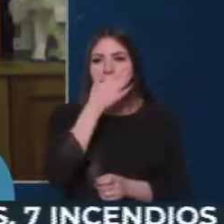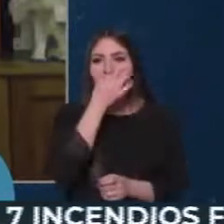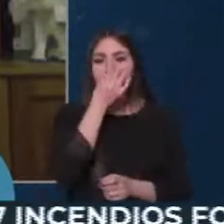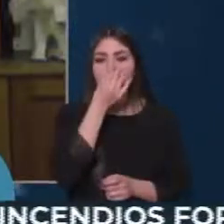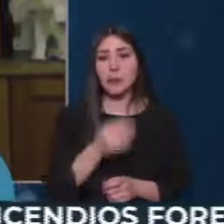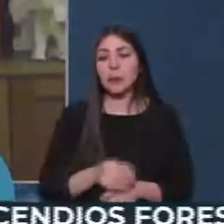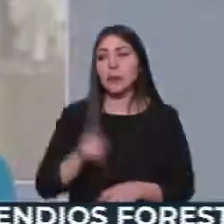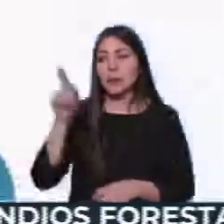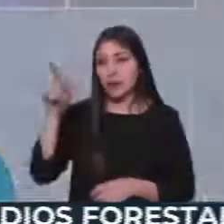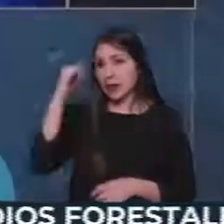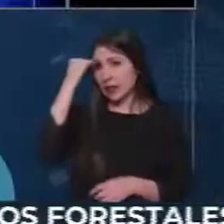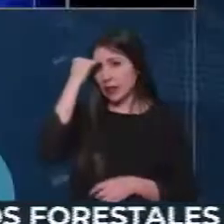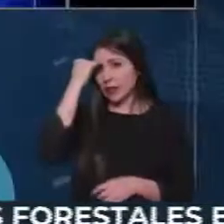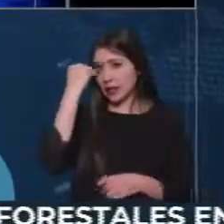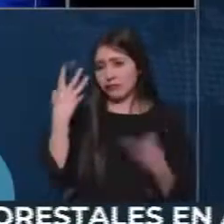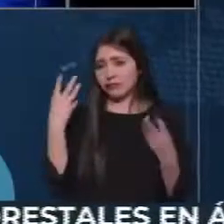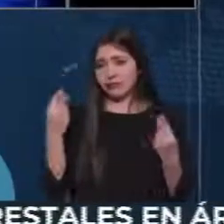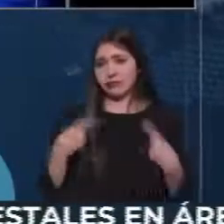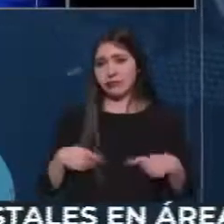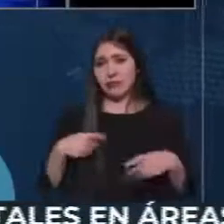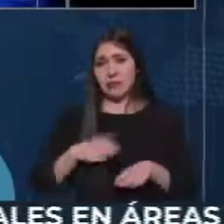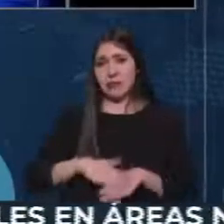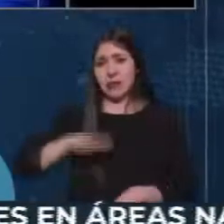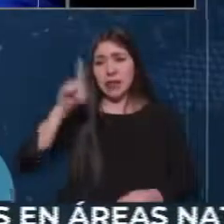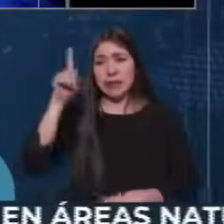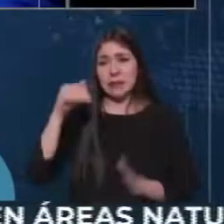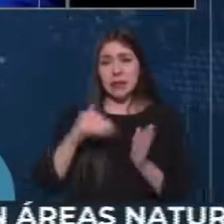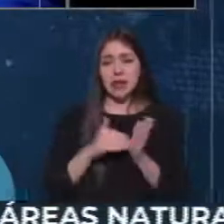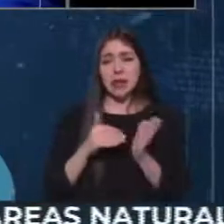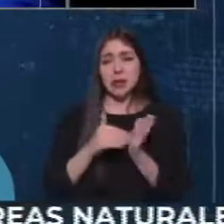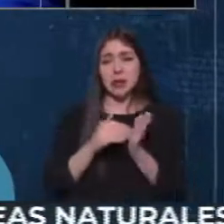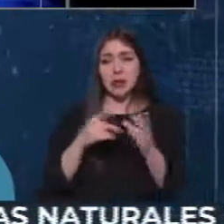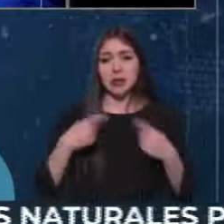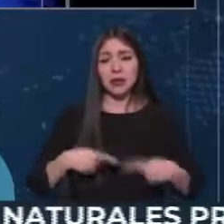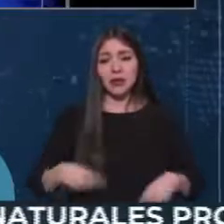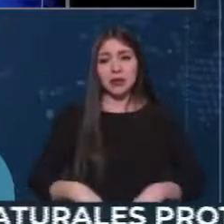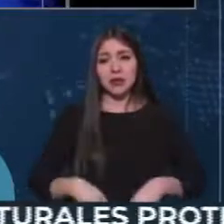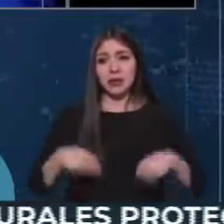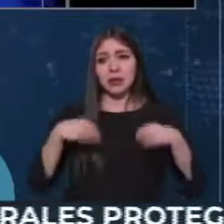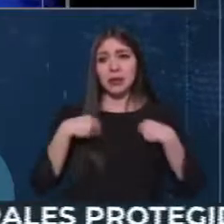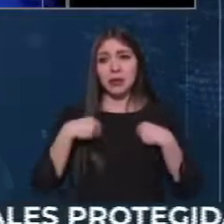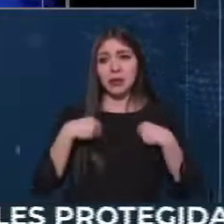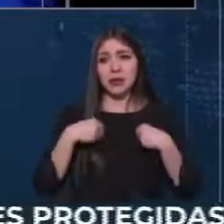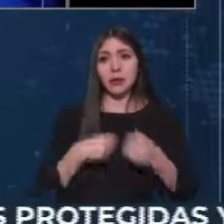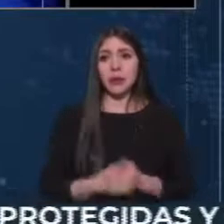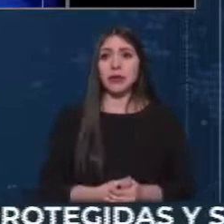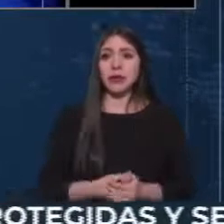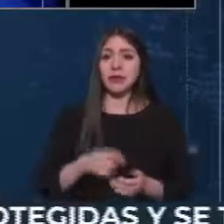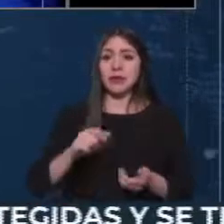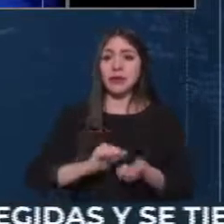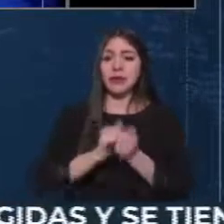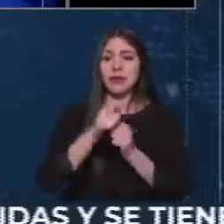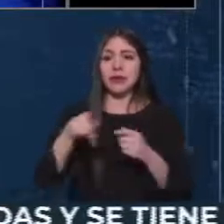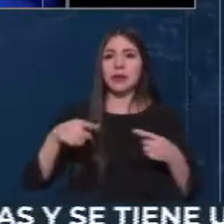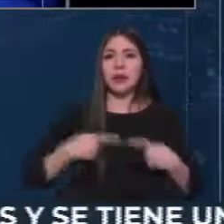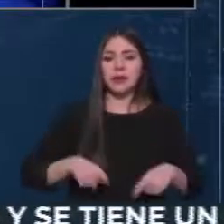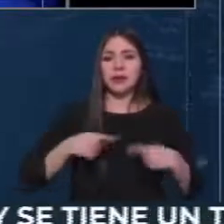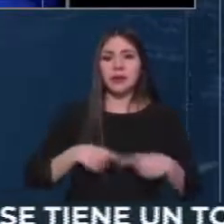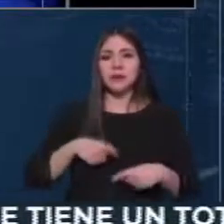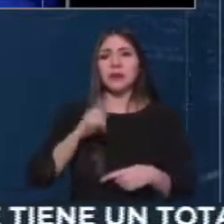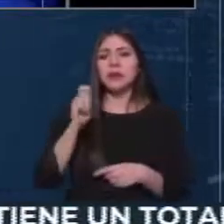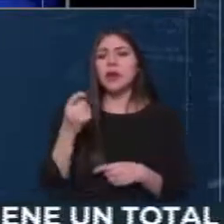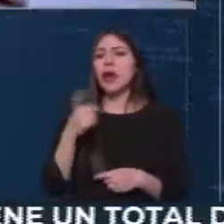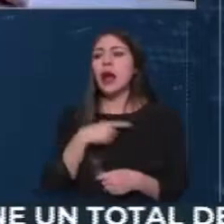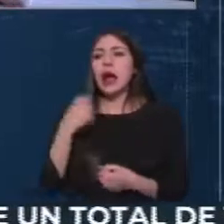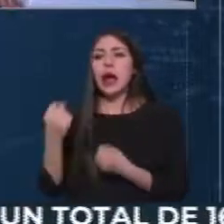es enorme, tiene más de 1,000 millones de habitantes, ¿qué estará sucediendo con este país que produce vacunas y cuya población, pues solo